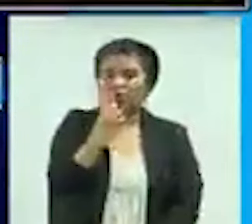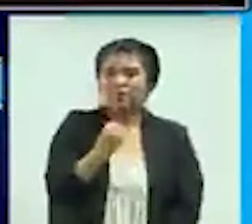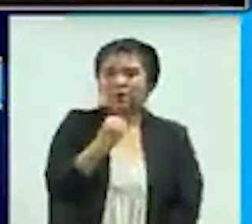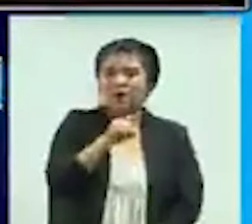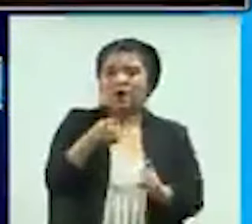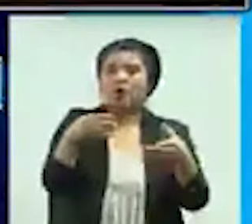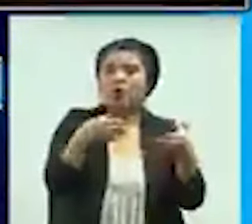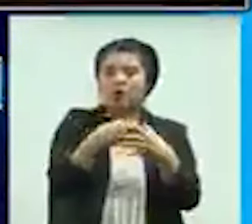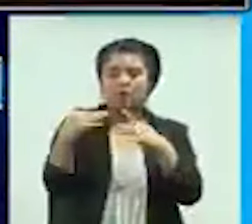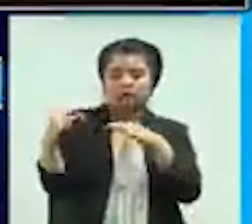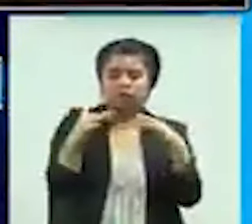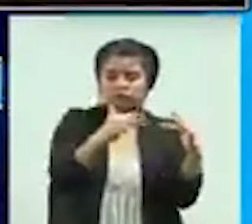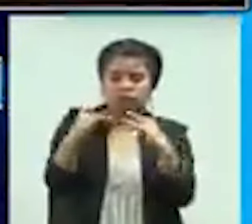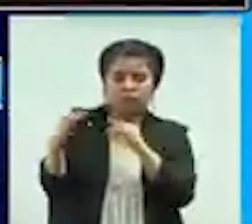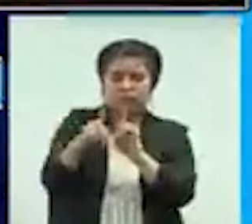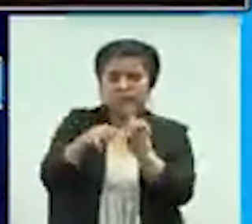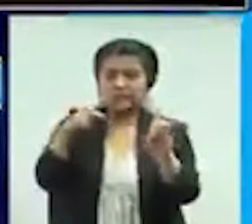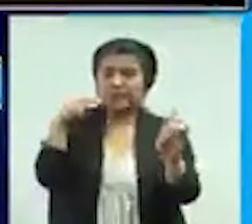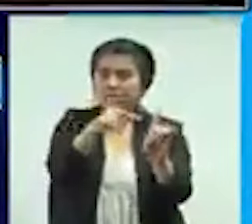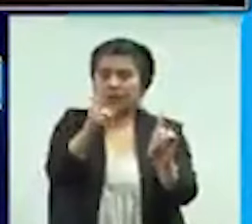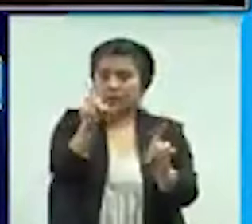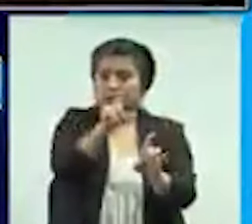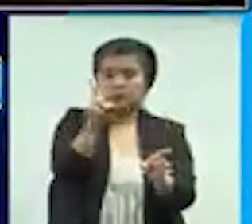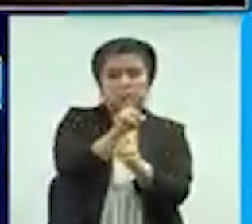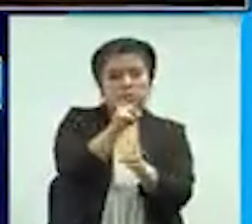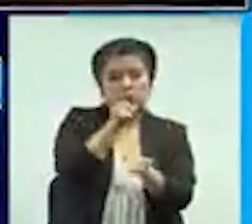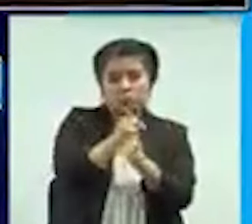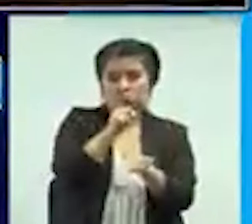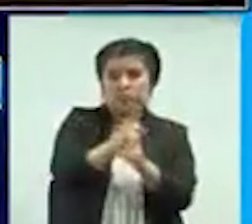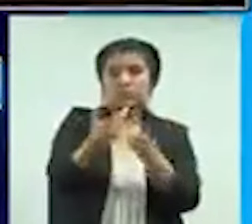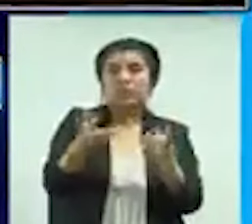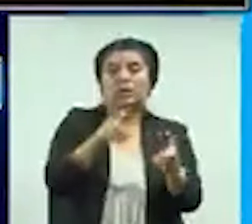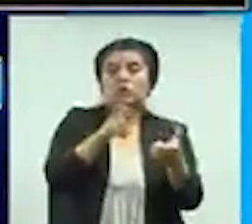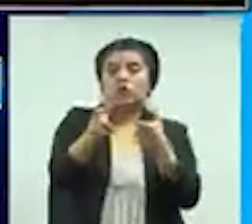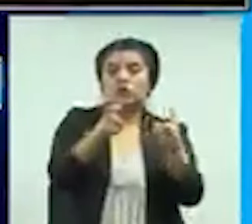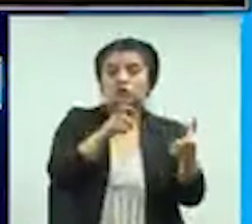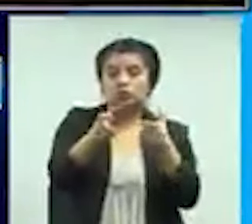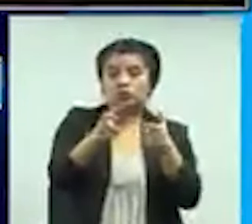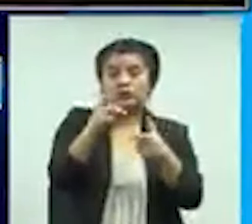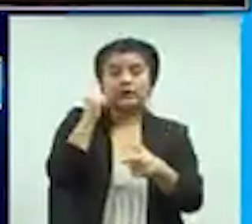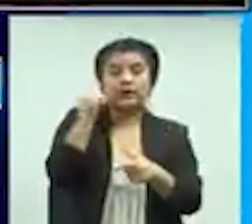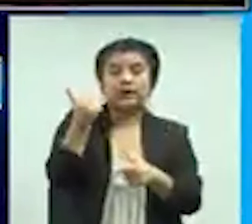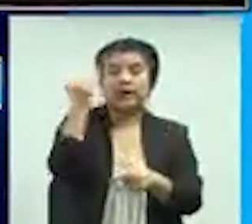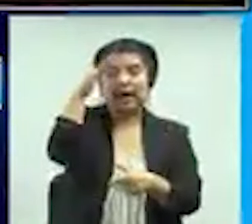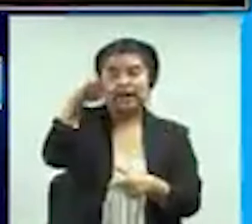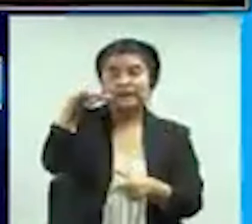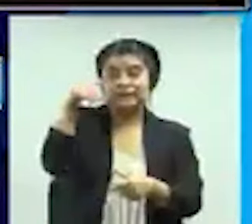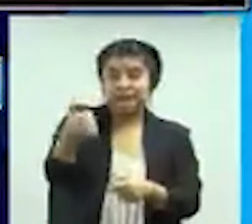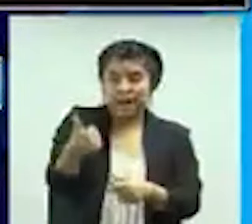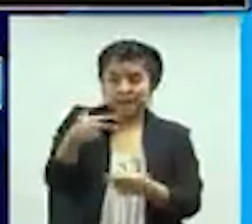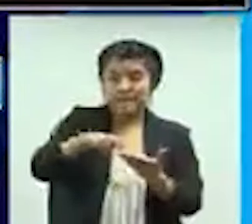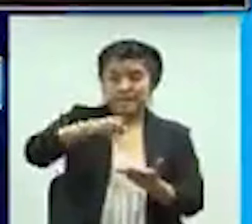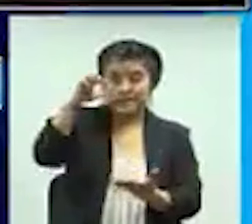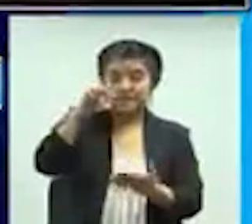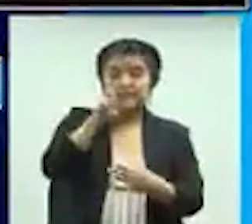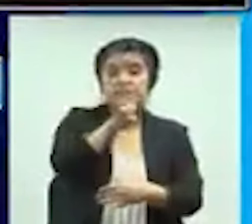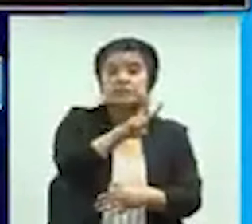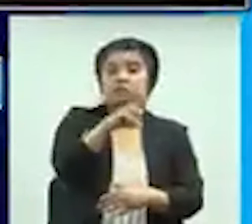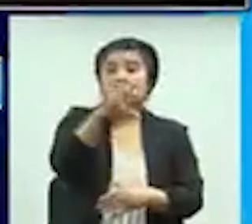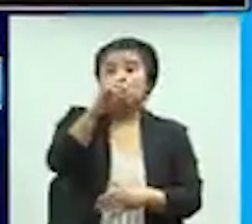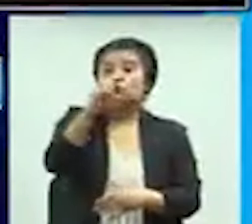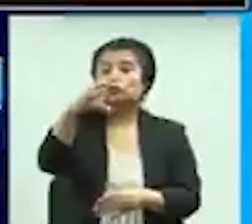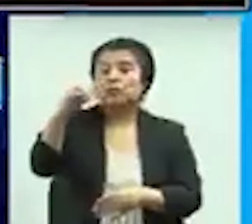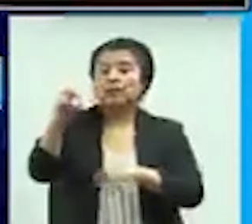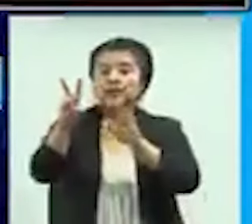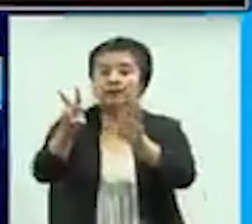grupo terrorista que ha usurpado ilegítimamente el control de la Franja de Gaza desde el 2007 y que no representa